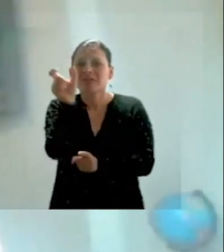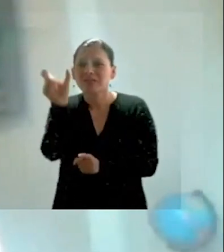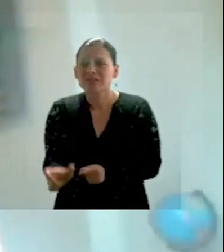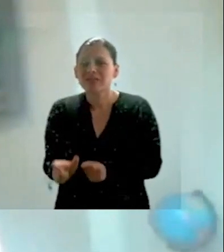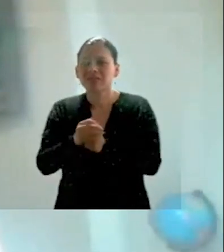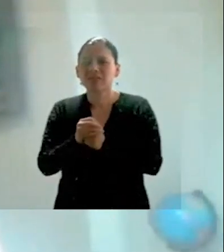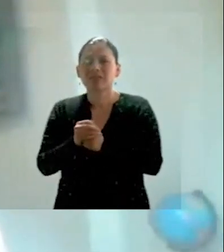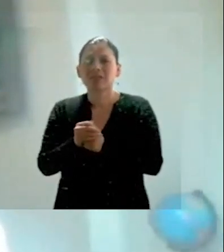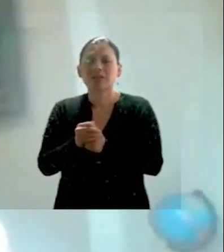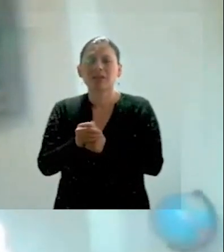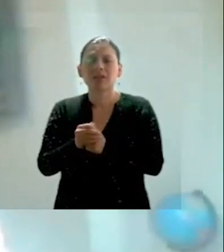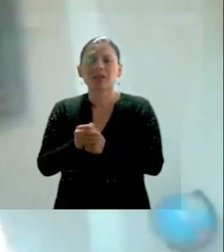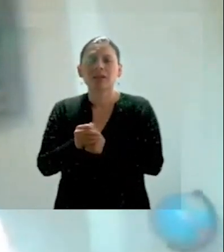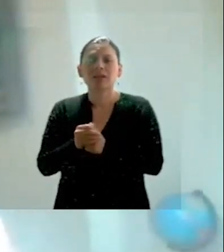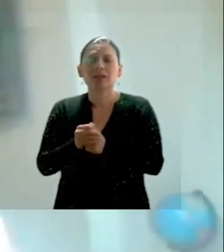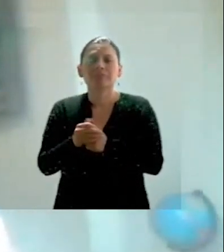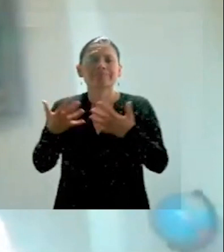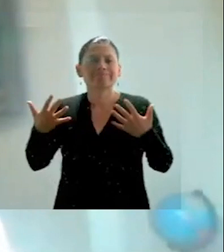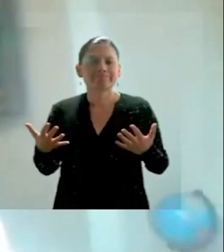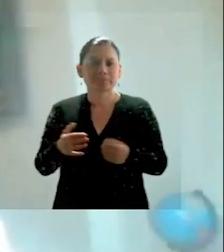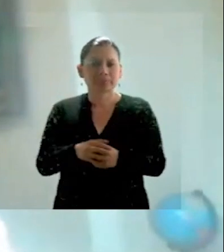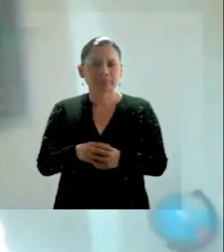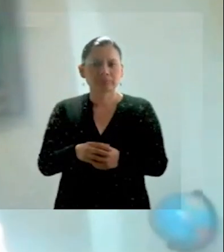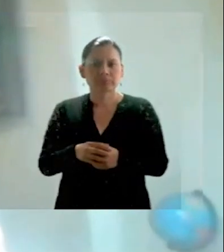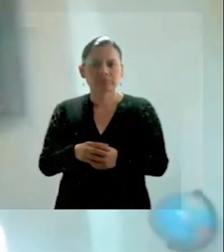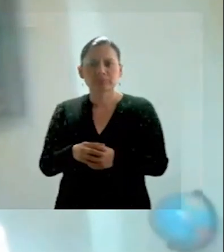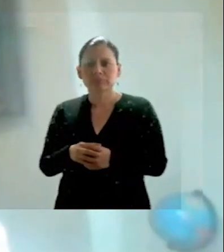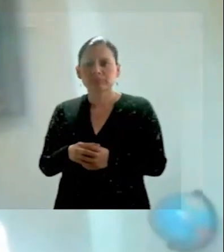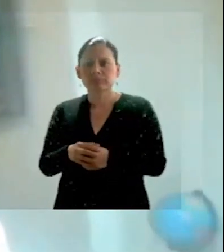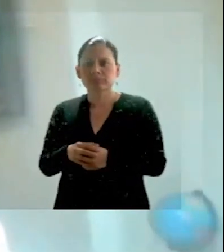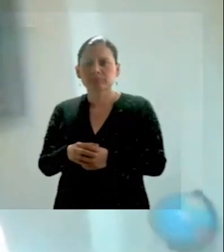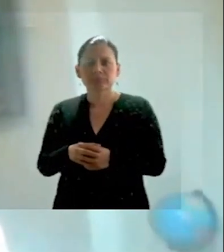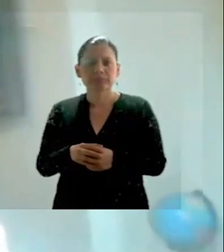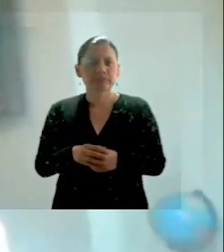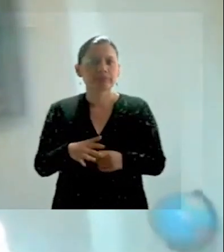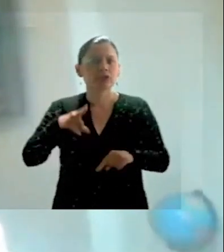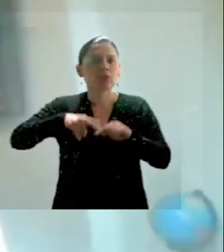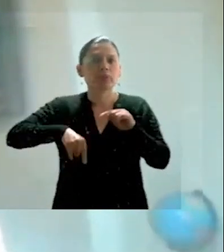del juez constitucional, que claramente es el juez de instancia.